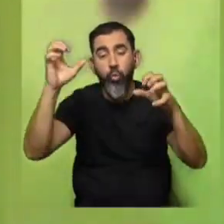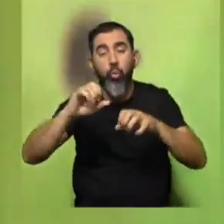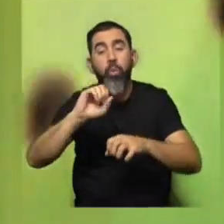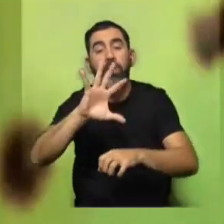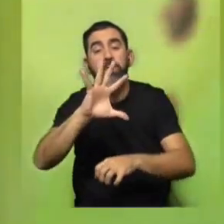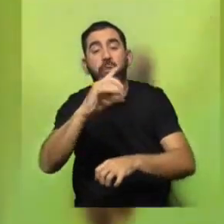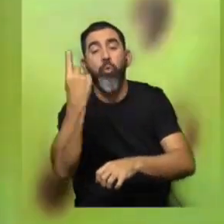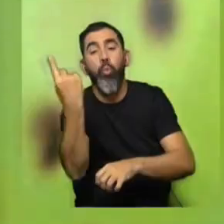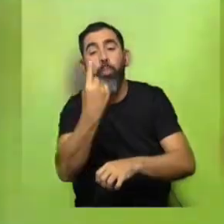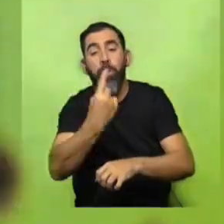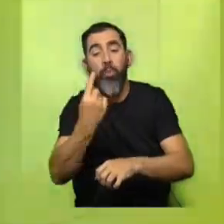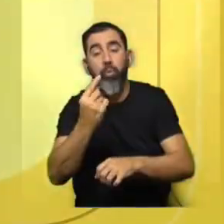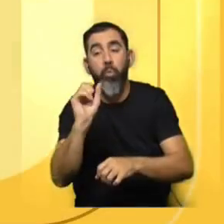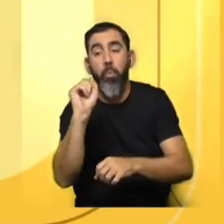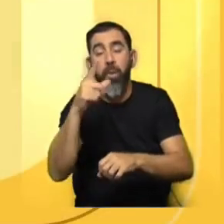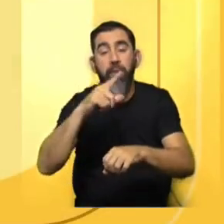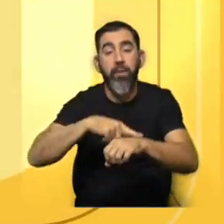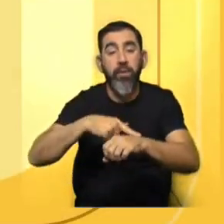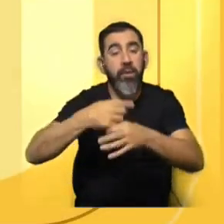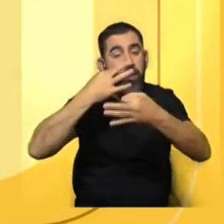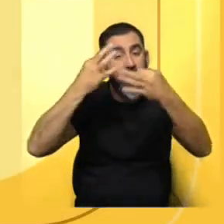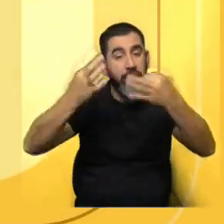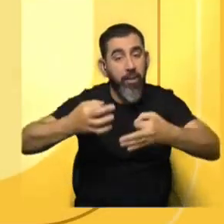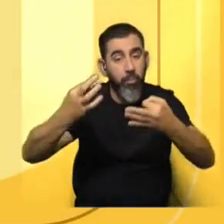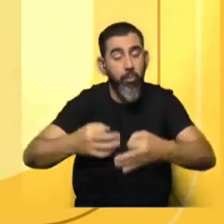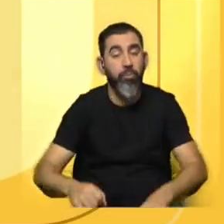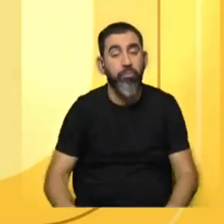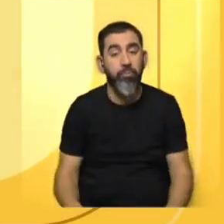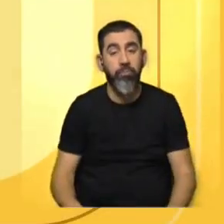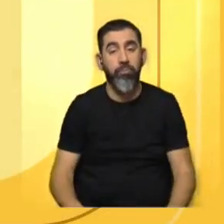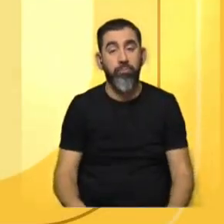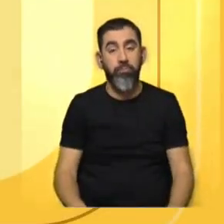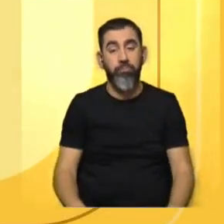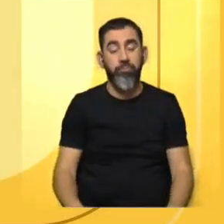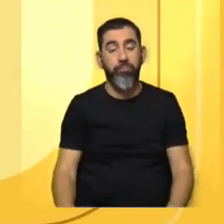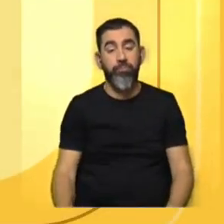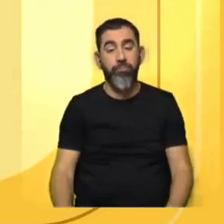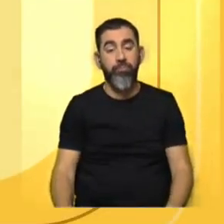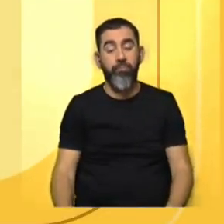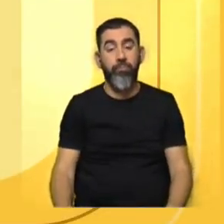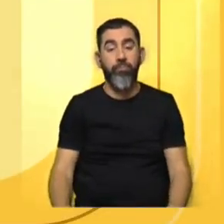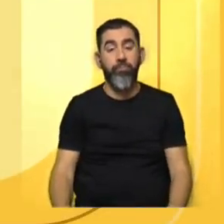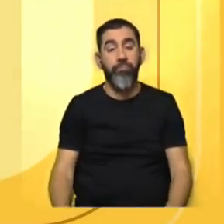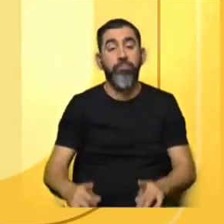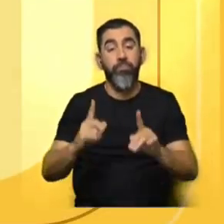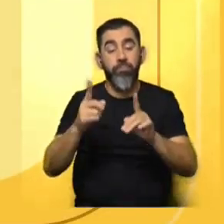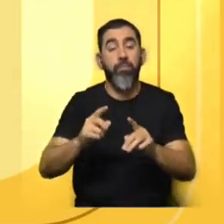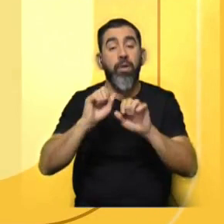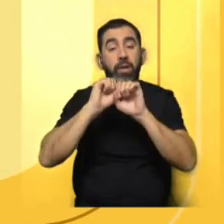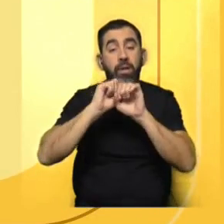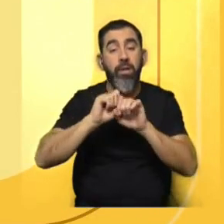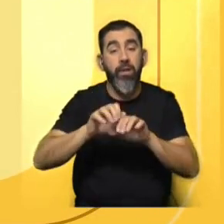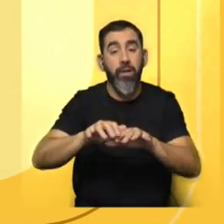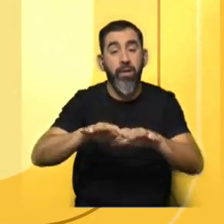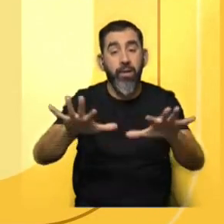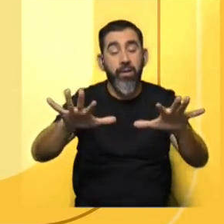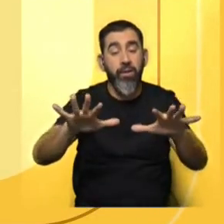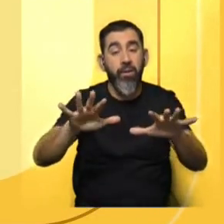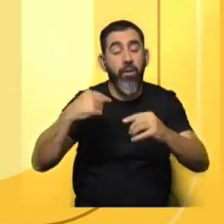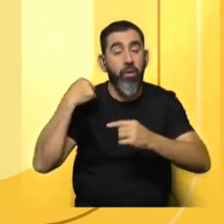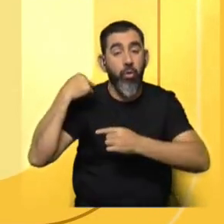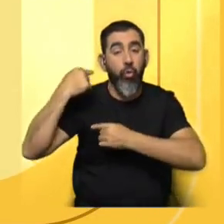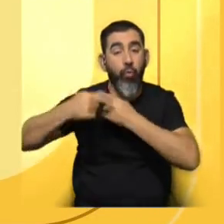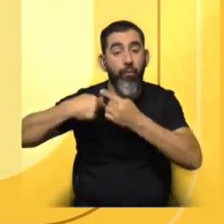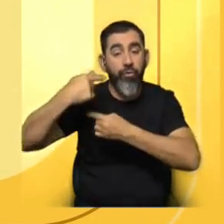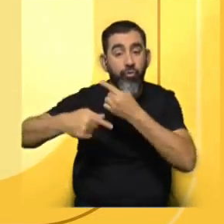5 minutos, también la envía en tiempo real. Y también tenemos en la última placa la red de estaciones pluviométricas